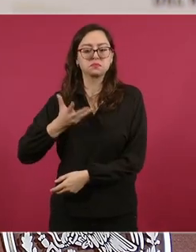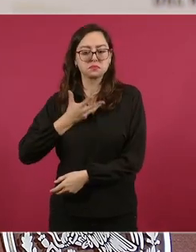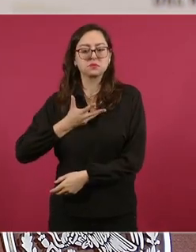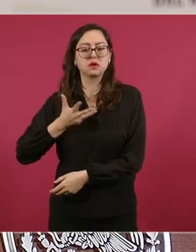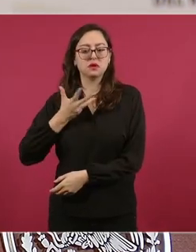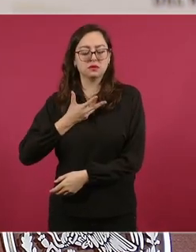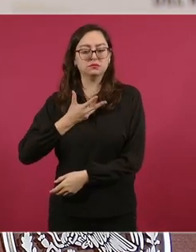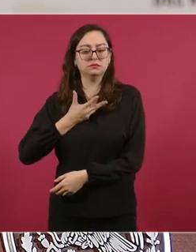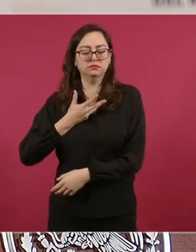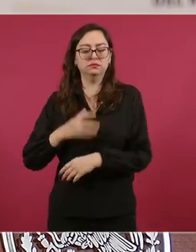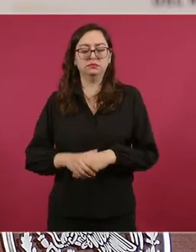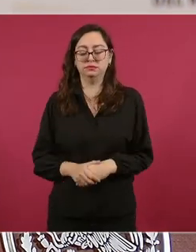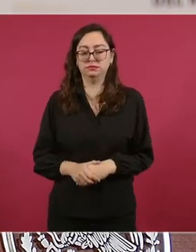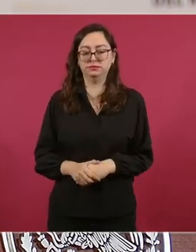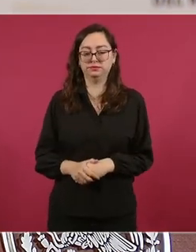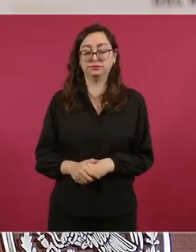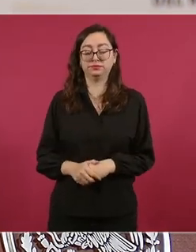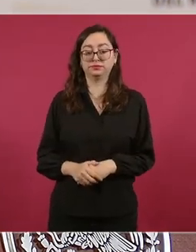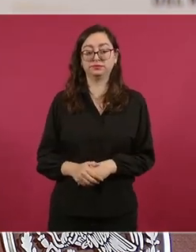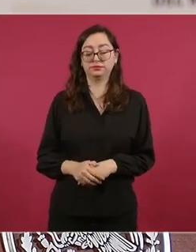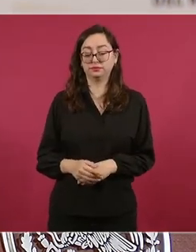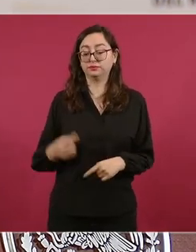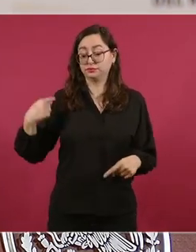la deuda pública de México